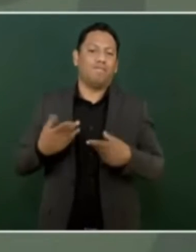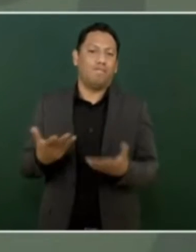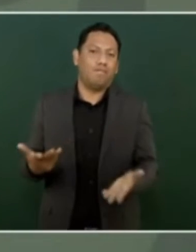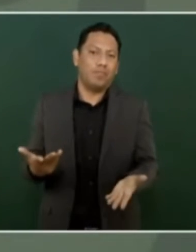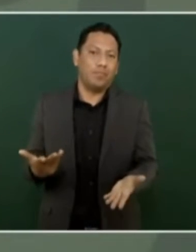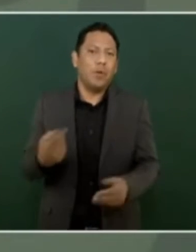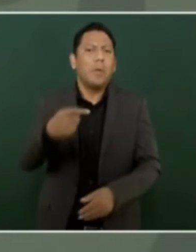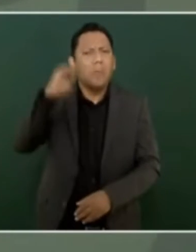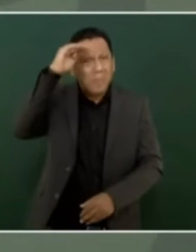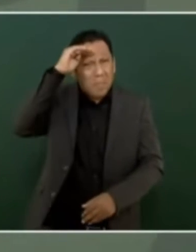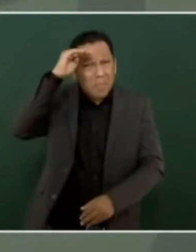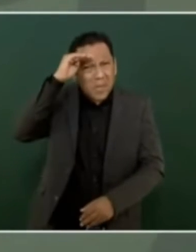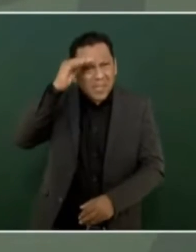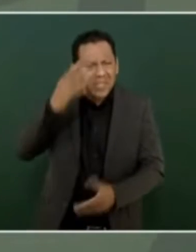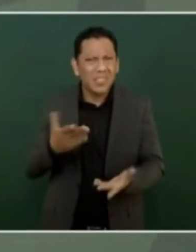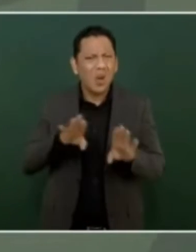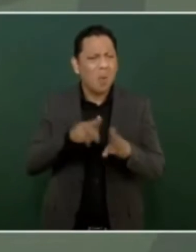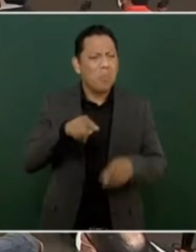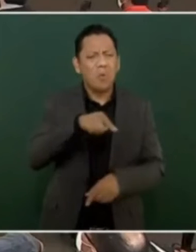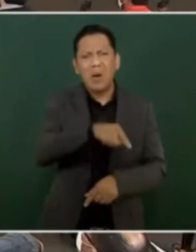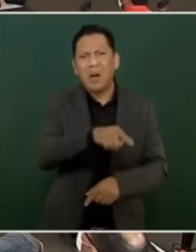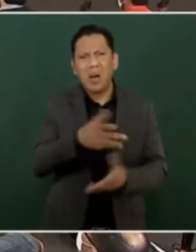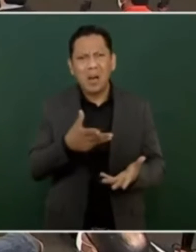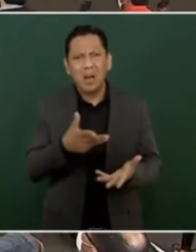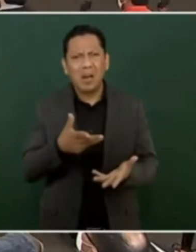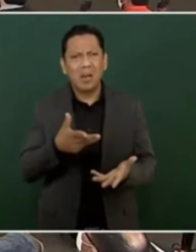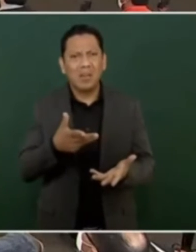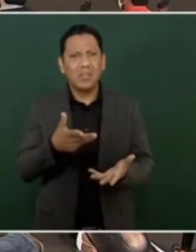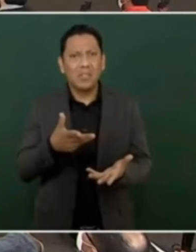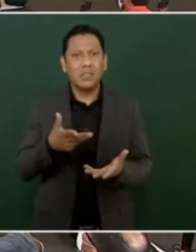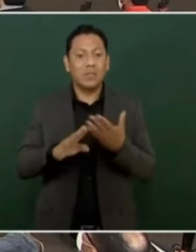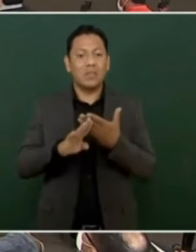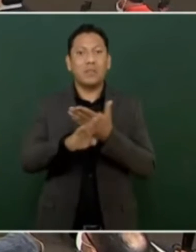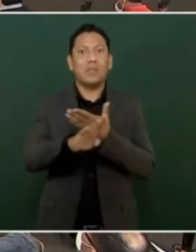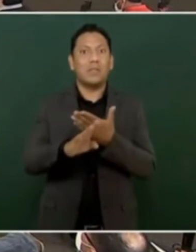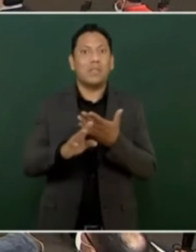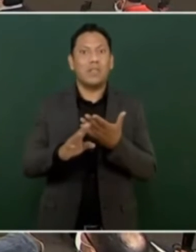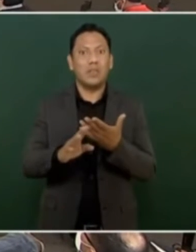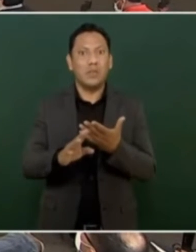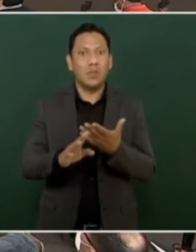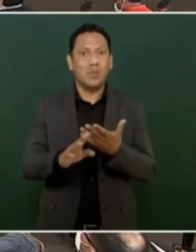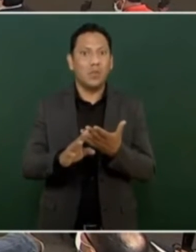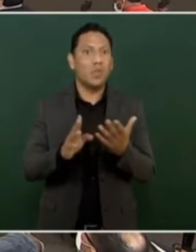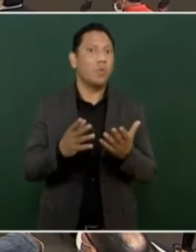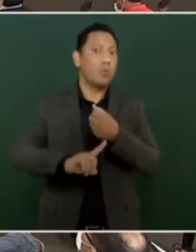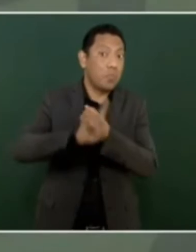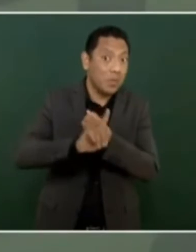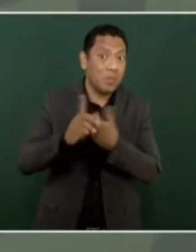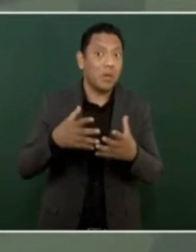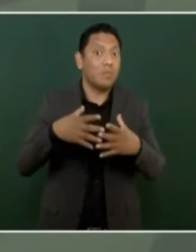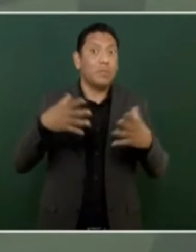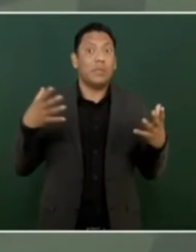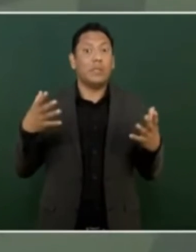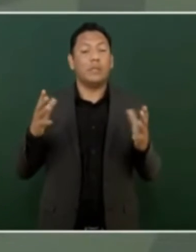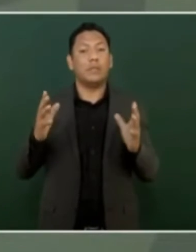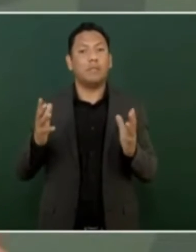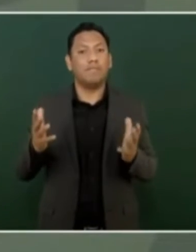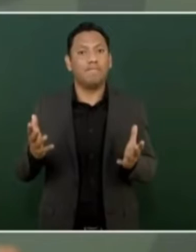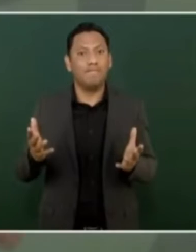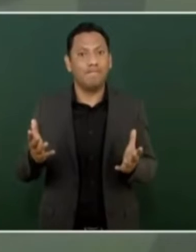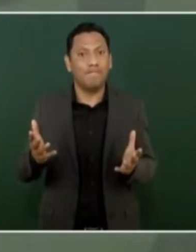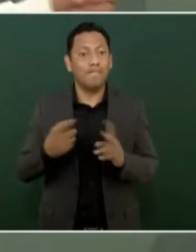Imagínense lo que es involucrarse y no poder evitar una guerra